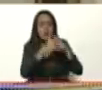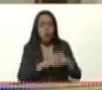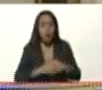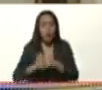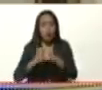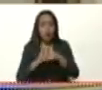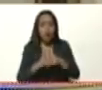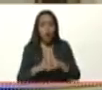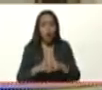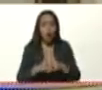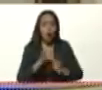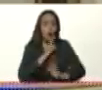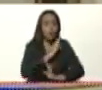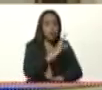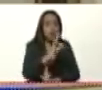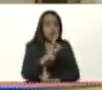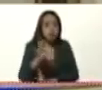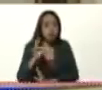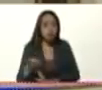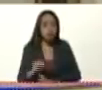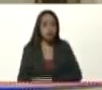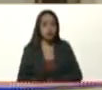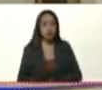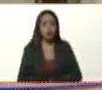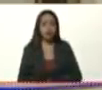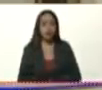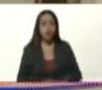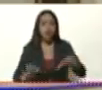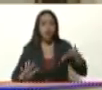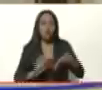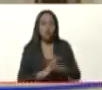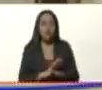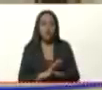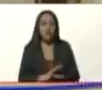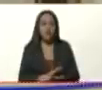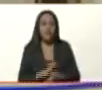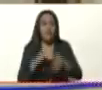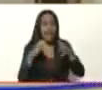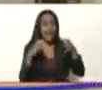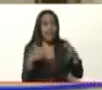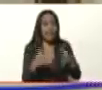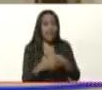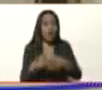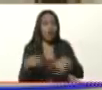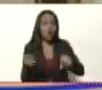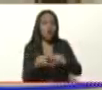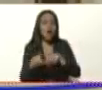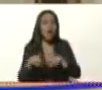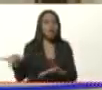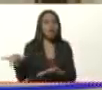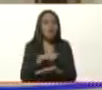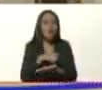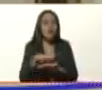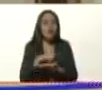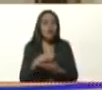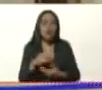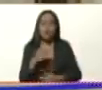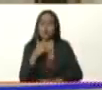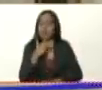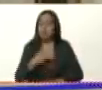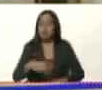Tenemos que tener conciencia del método a seguir para pulir, perfeccionar los mecanismos de seguimiento.